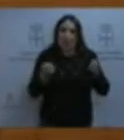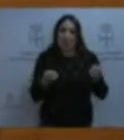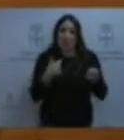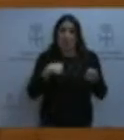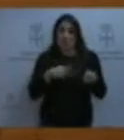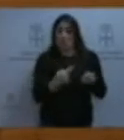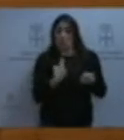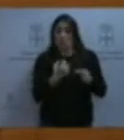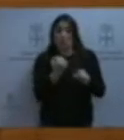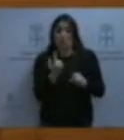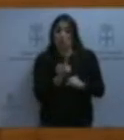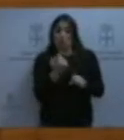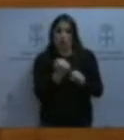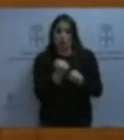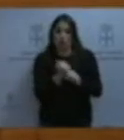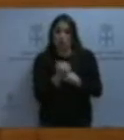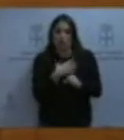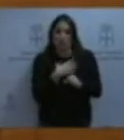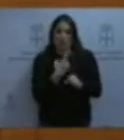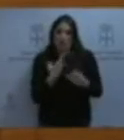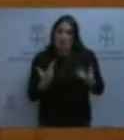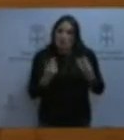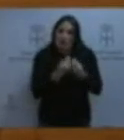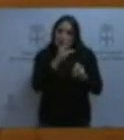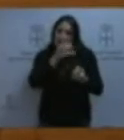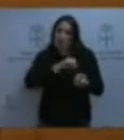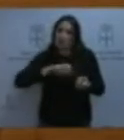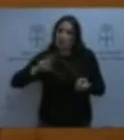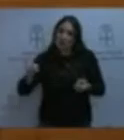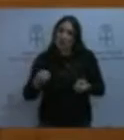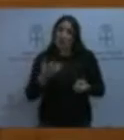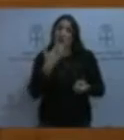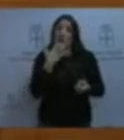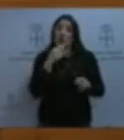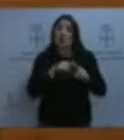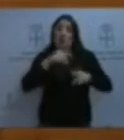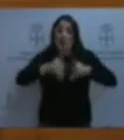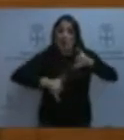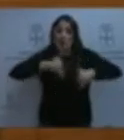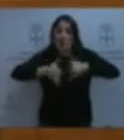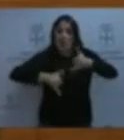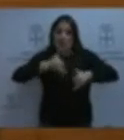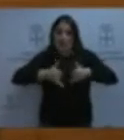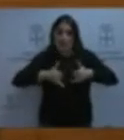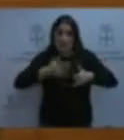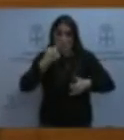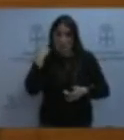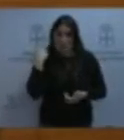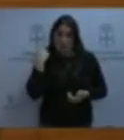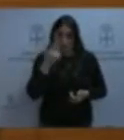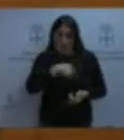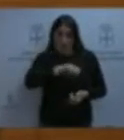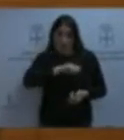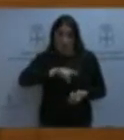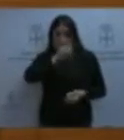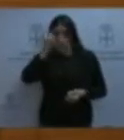conjunto con otras comunidades autónomas. También, por ejemplo, como cuando la Vuelta Ciclista Asturias el año pasado, este año no, el año